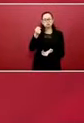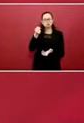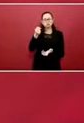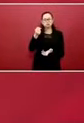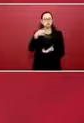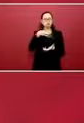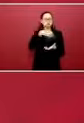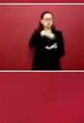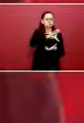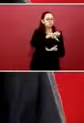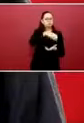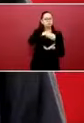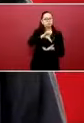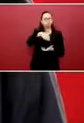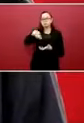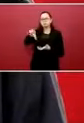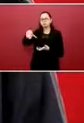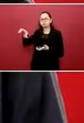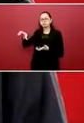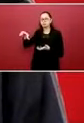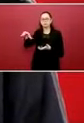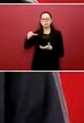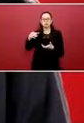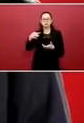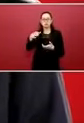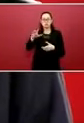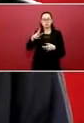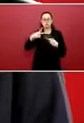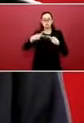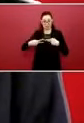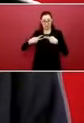en beneficio de la gente, pero